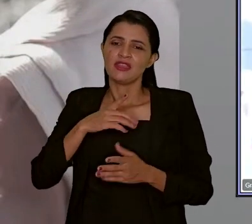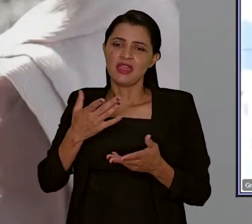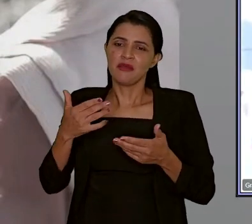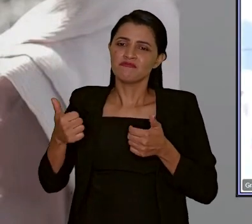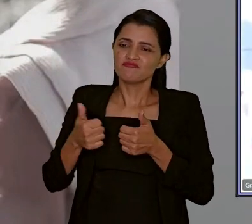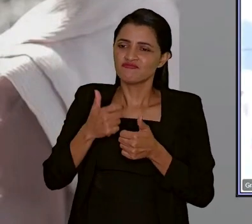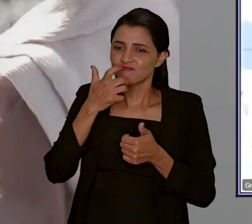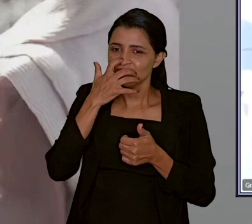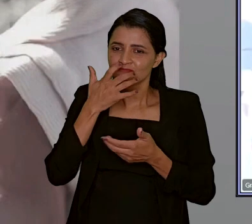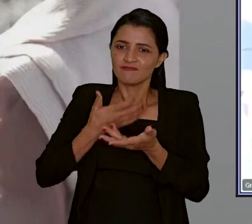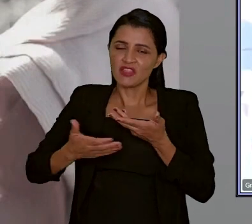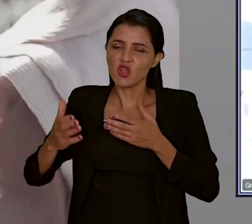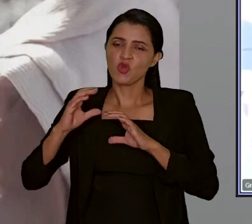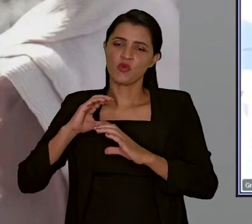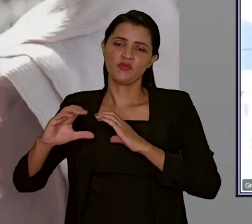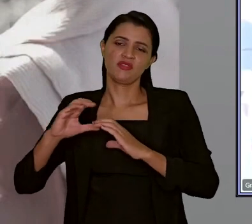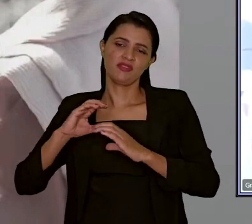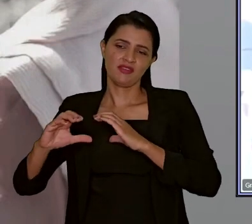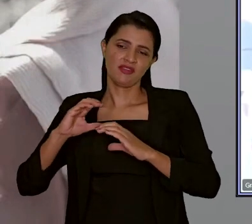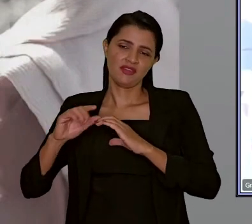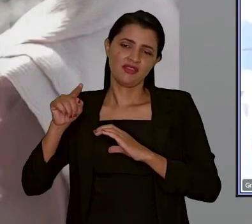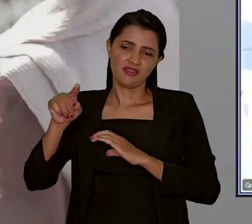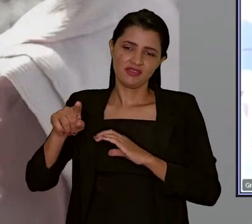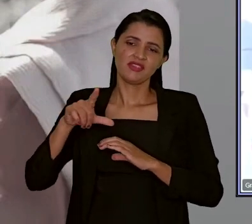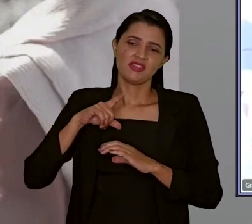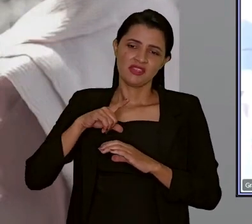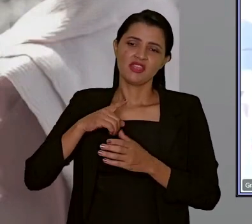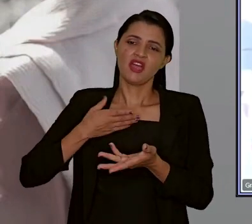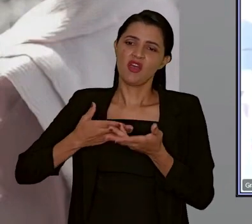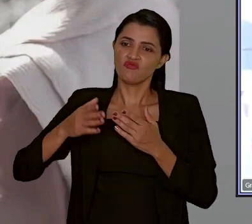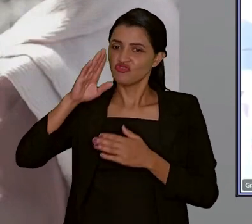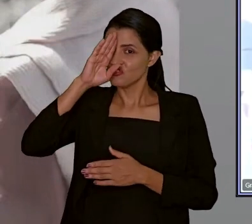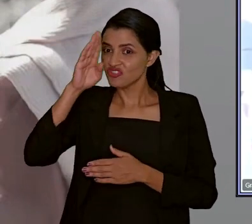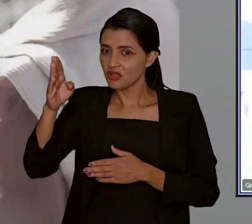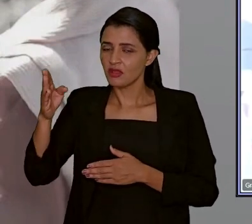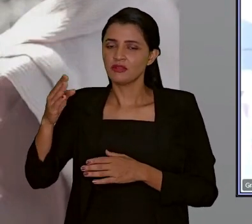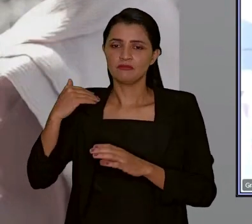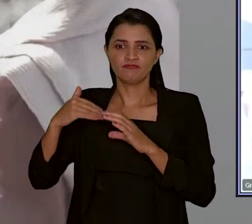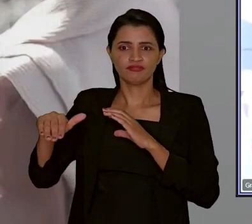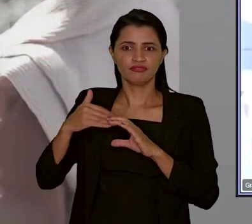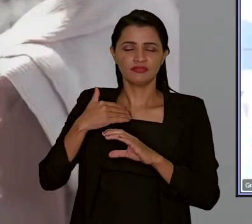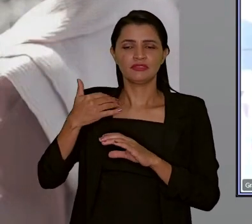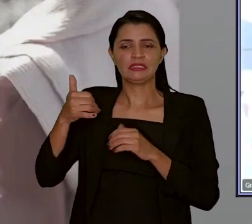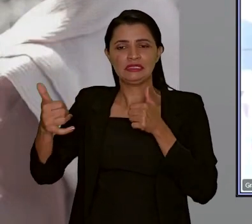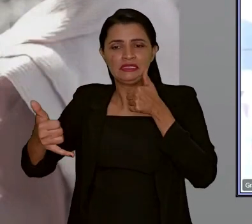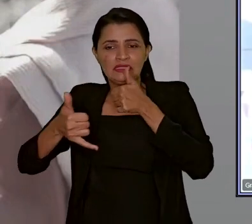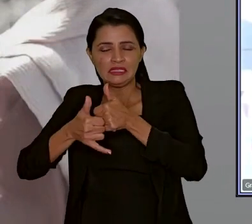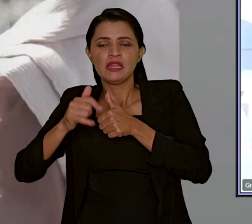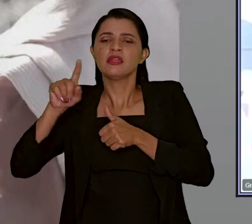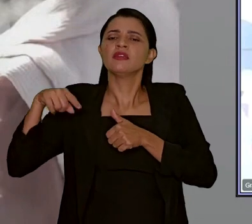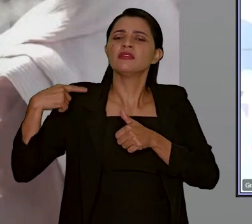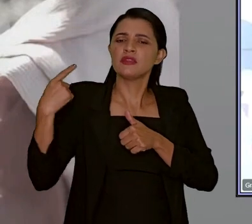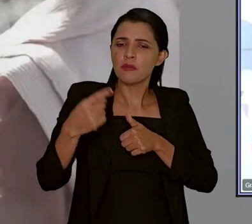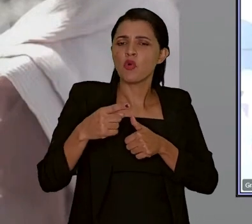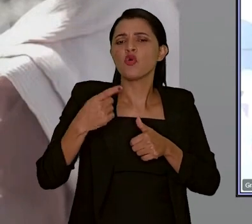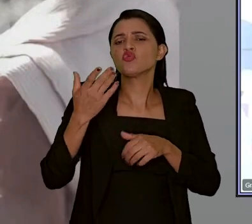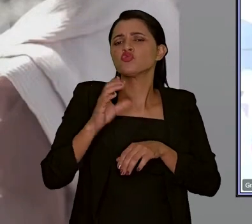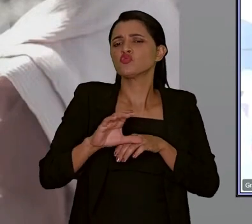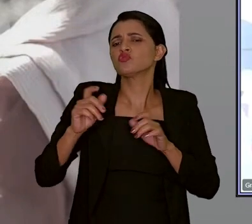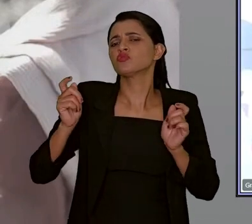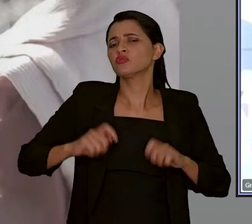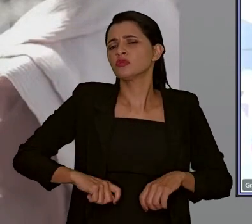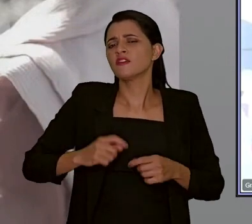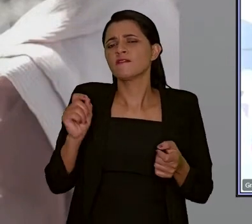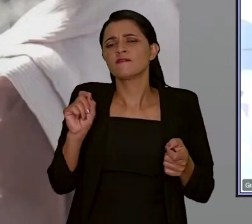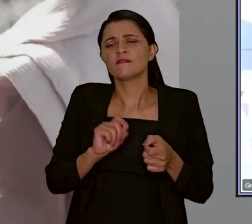aproximación a las comunicaciones judiciales directas. Y después, en una capacitación, se me ocurrió hacer un